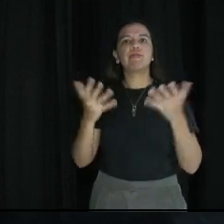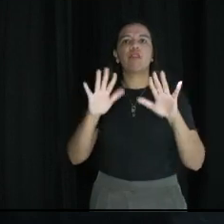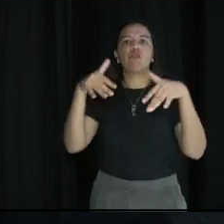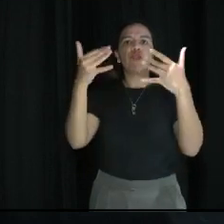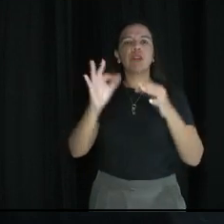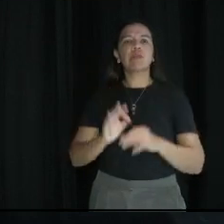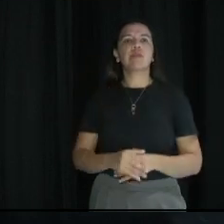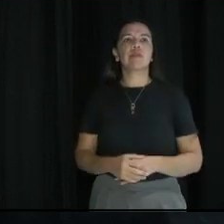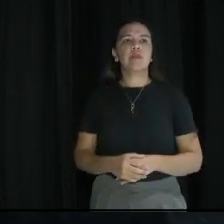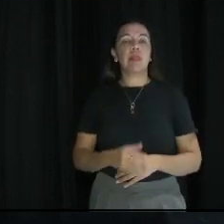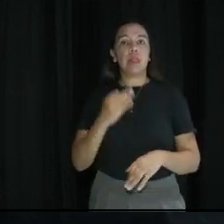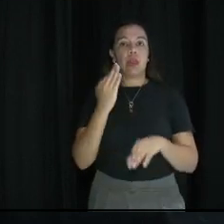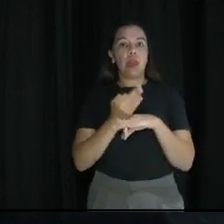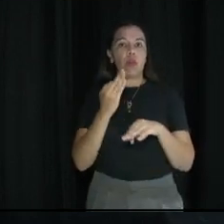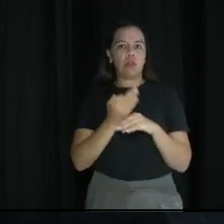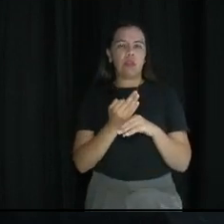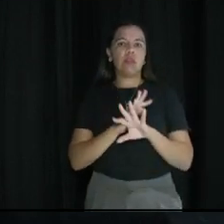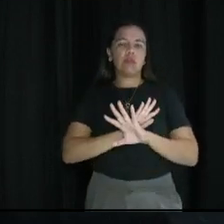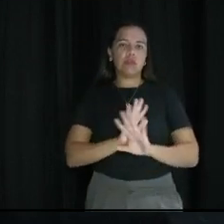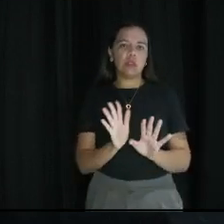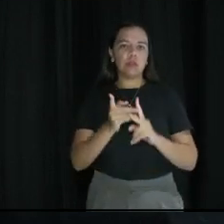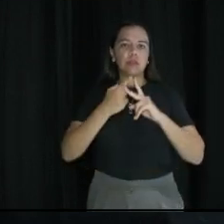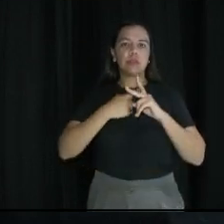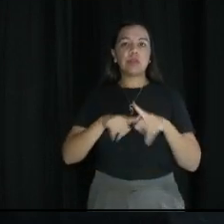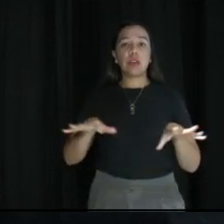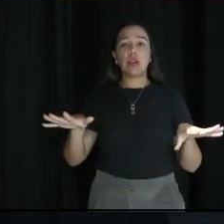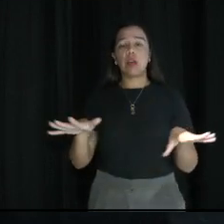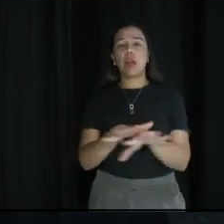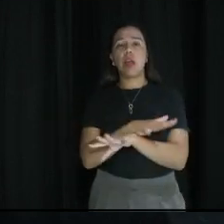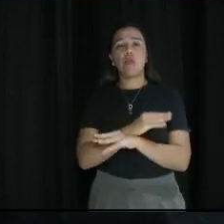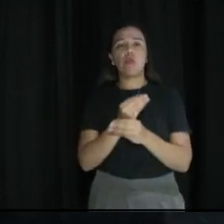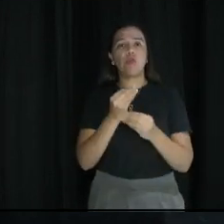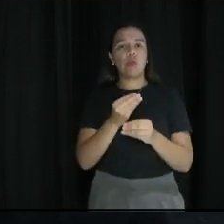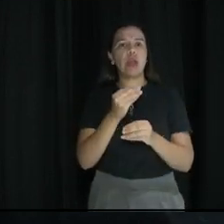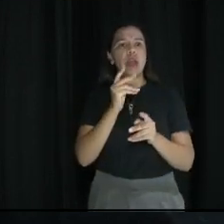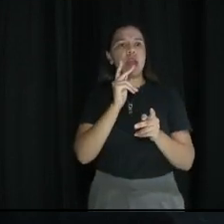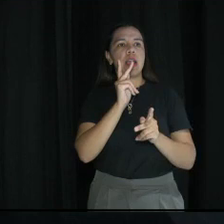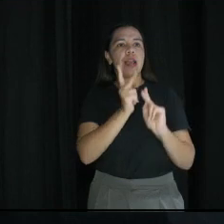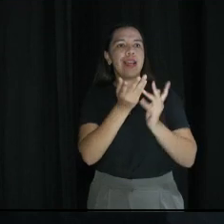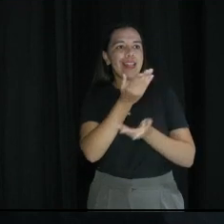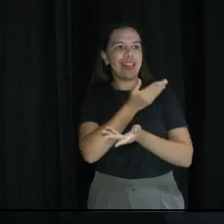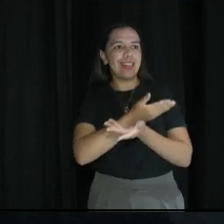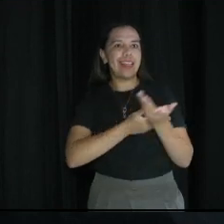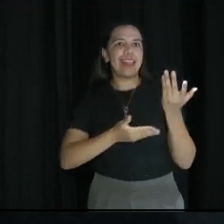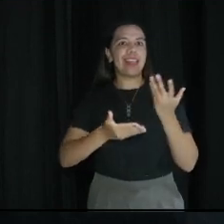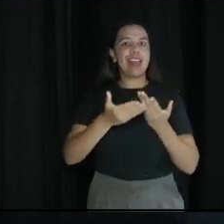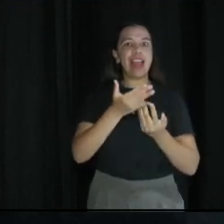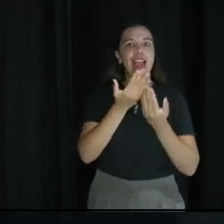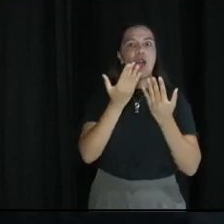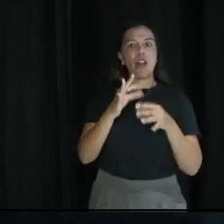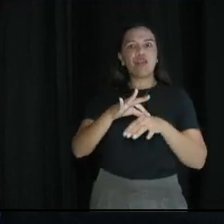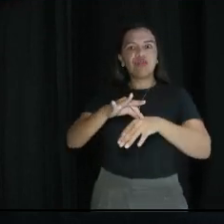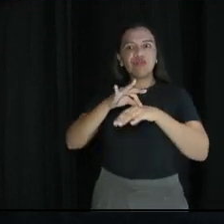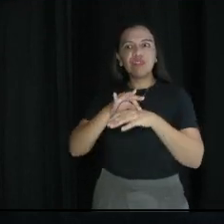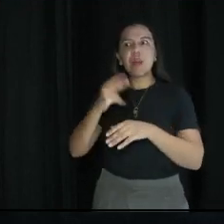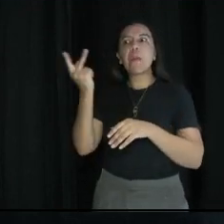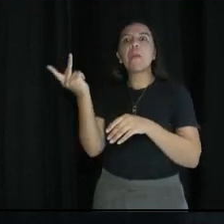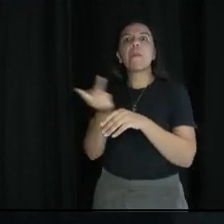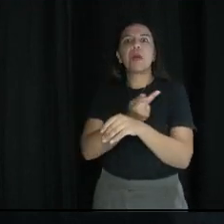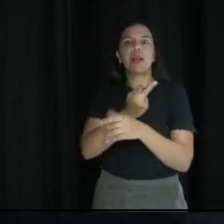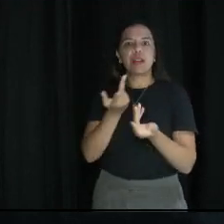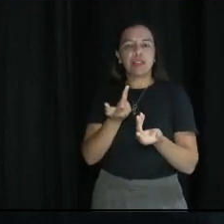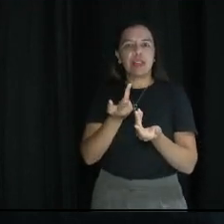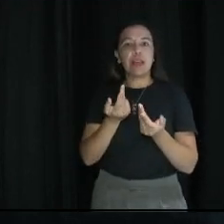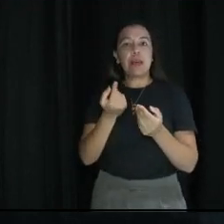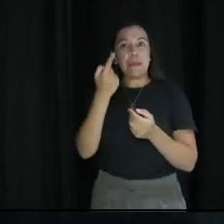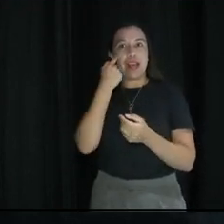En este momento vamos a dar un cambio radical a este conversatorio, porque ya nos vamos a adentrar a casos prácticos. A espaldas de mí tengo